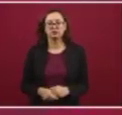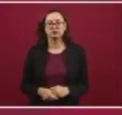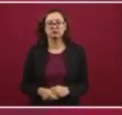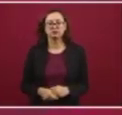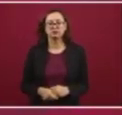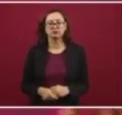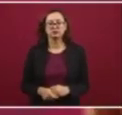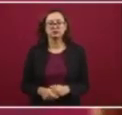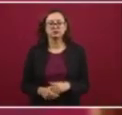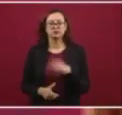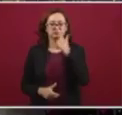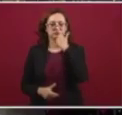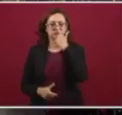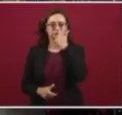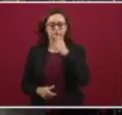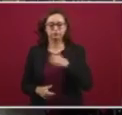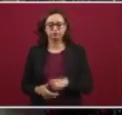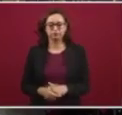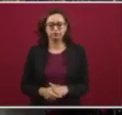la